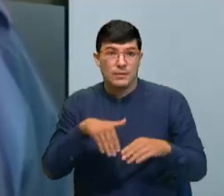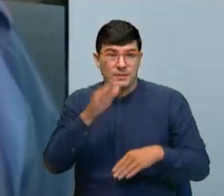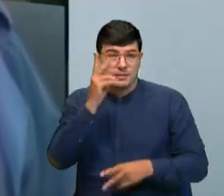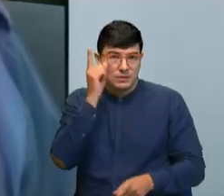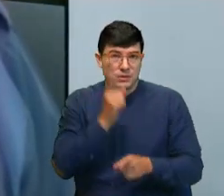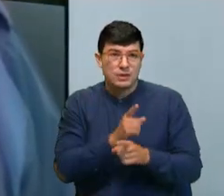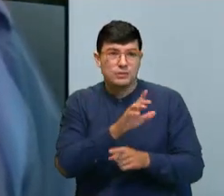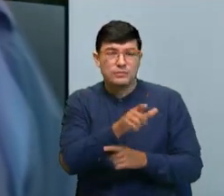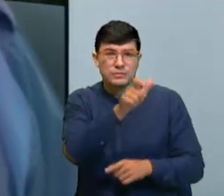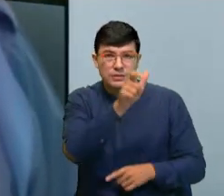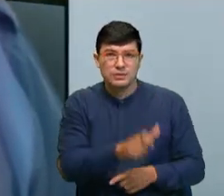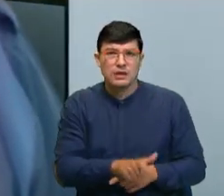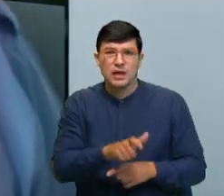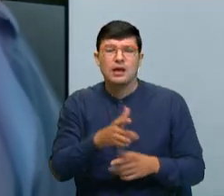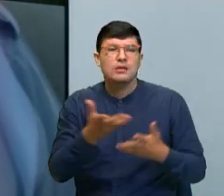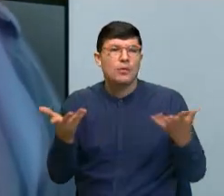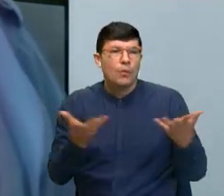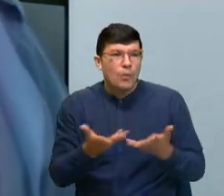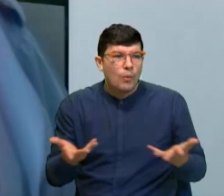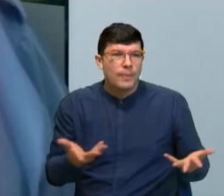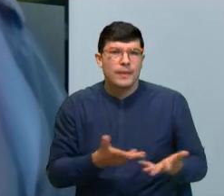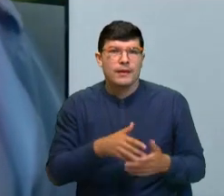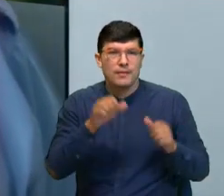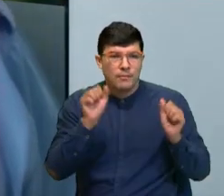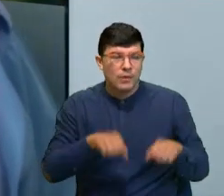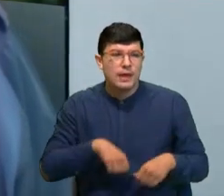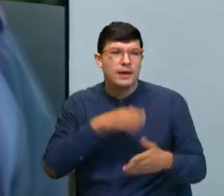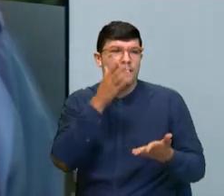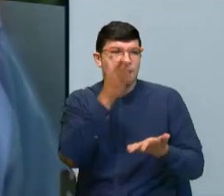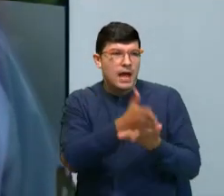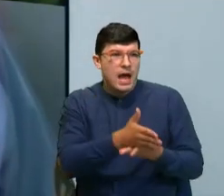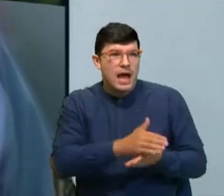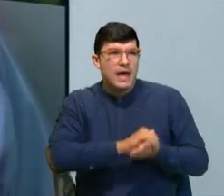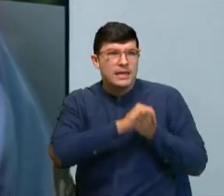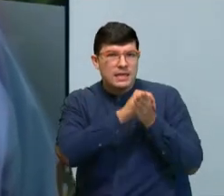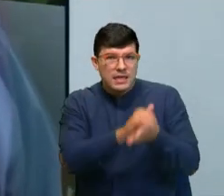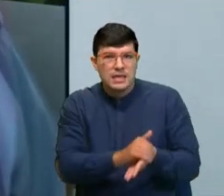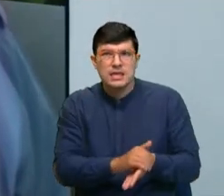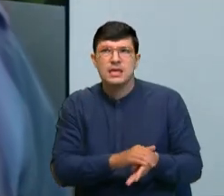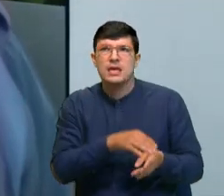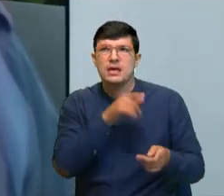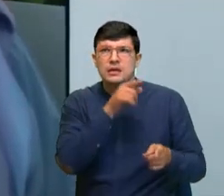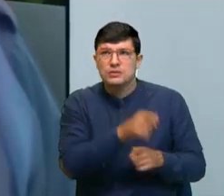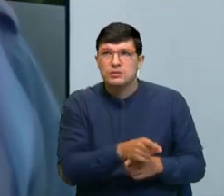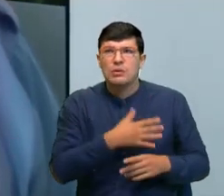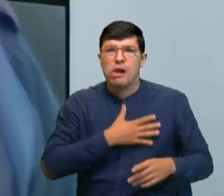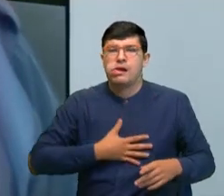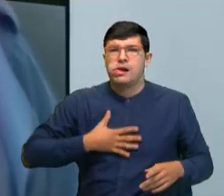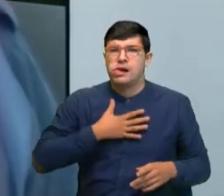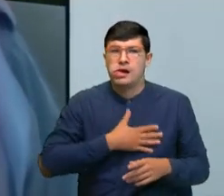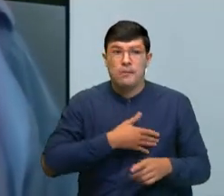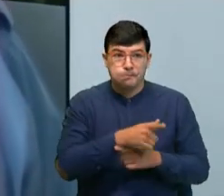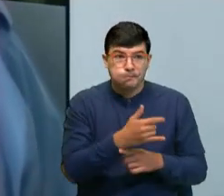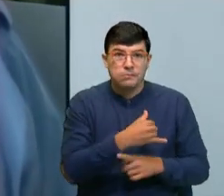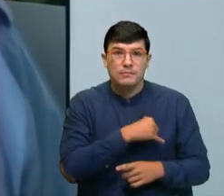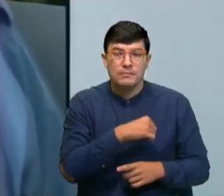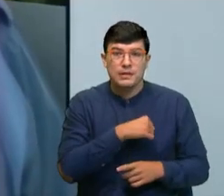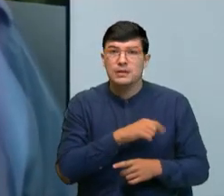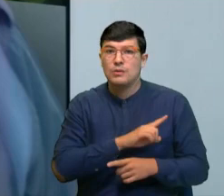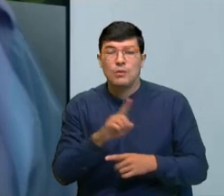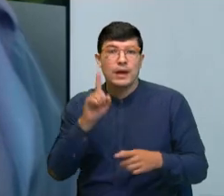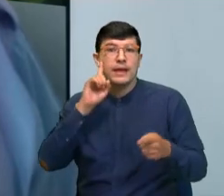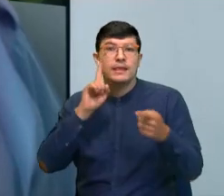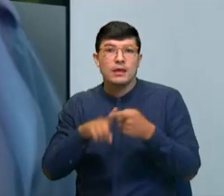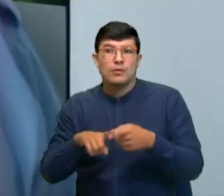haya entre la persona a donde uno pueda orientar su inconformismo que tiene con el fin